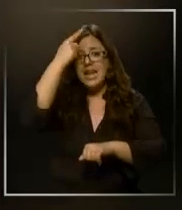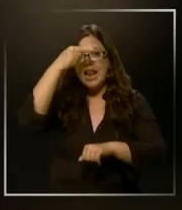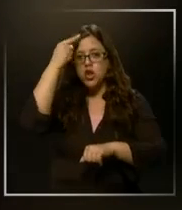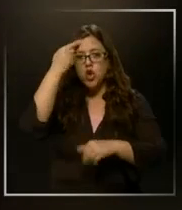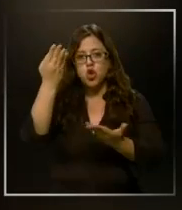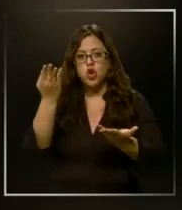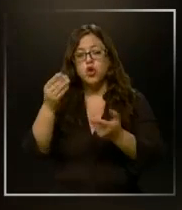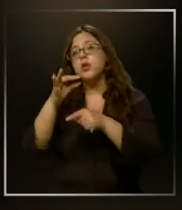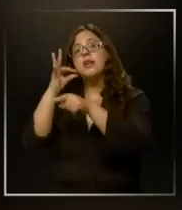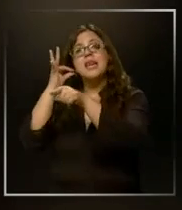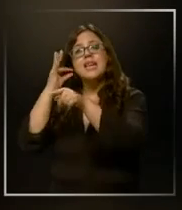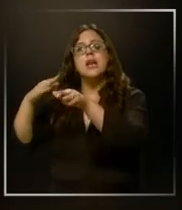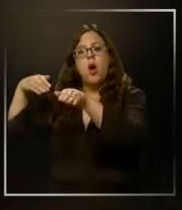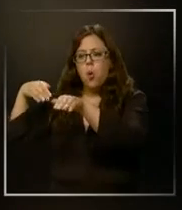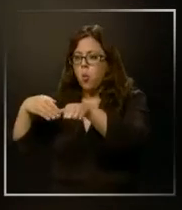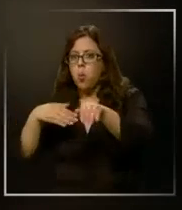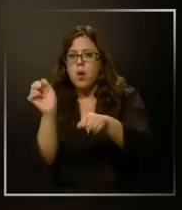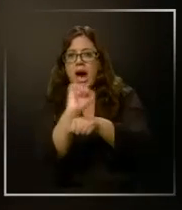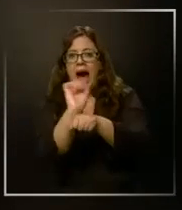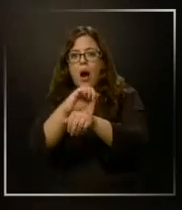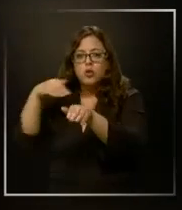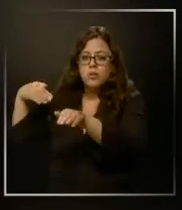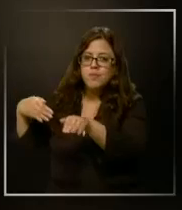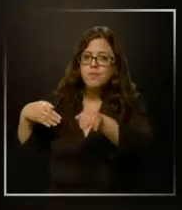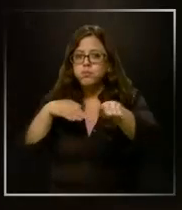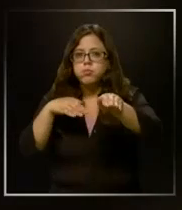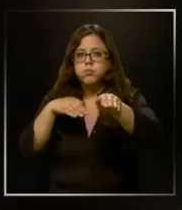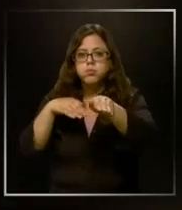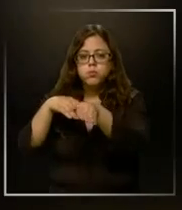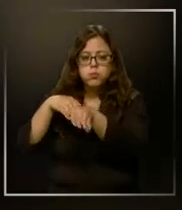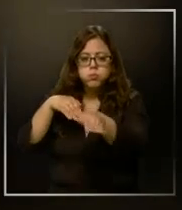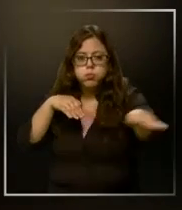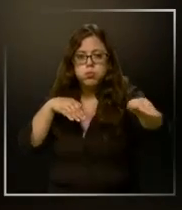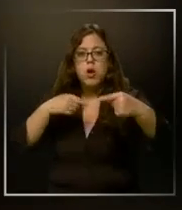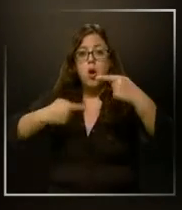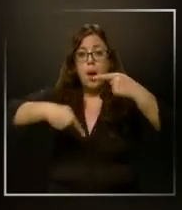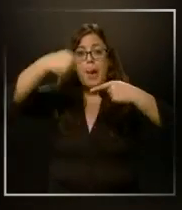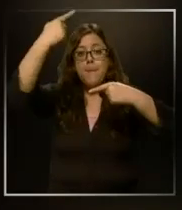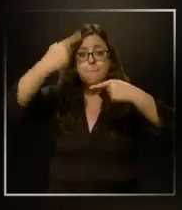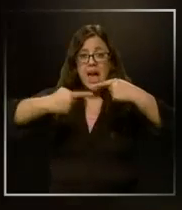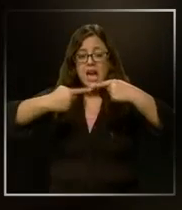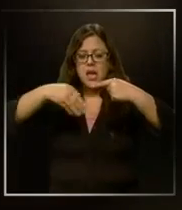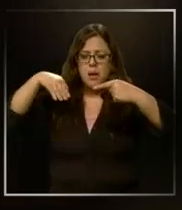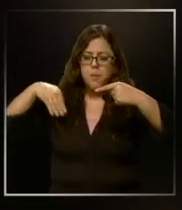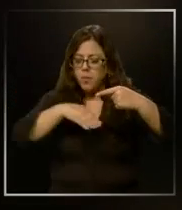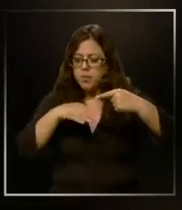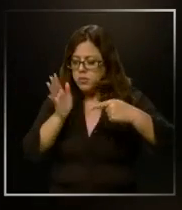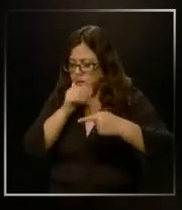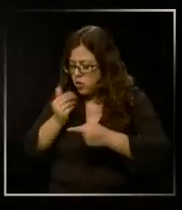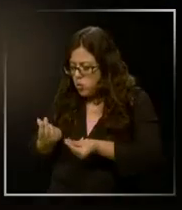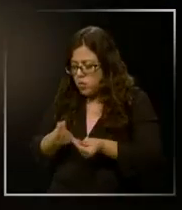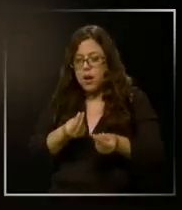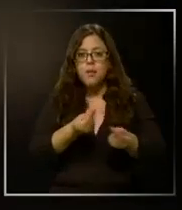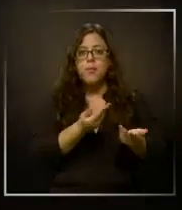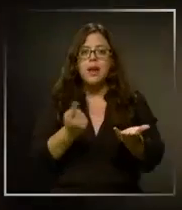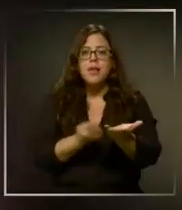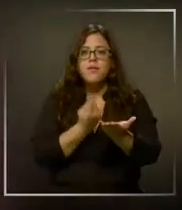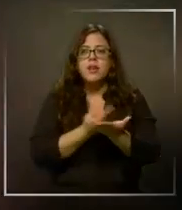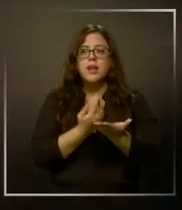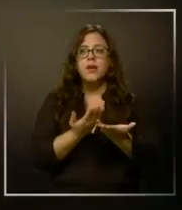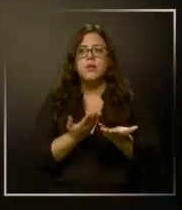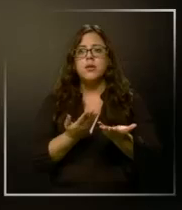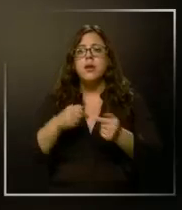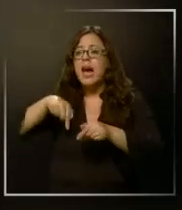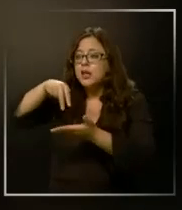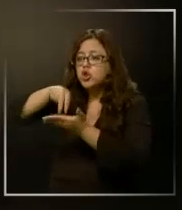Antonio. Ella iba detrás en su vehículo y no pudo seguir porque al pasar por un peaje se dio cuenta que no tenía efectivo. Y aquí me